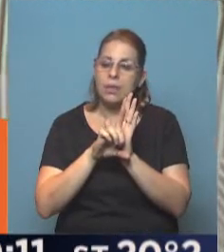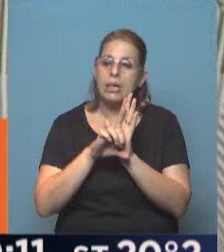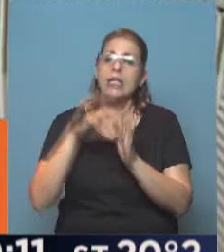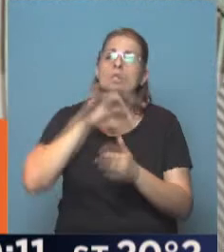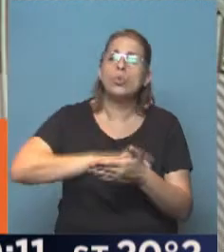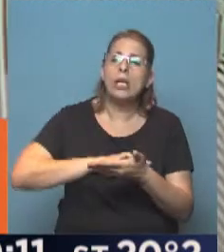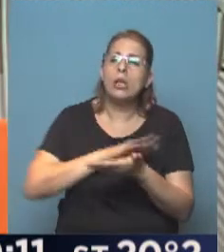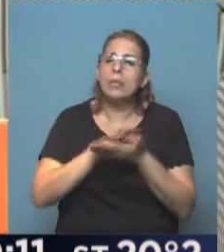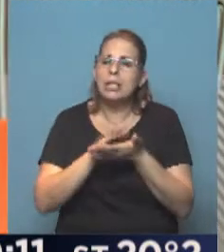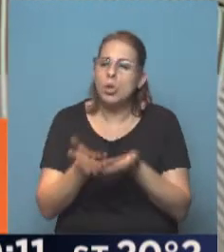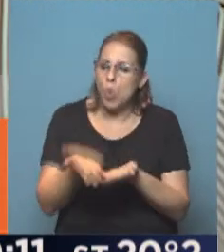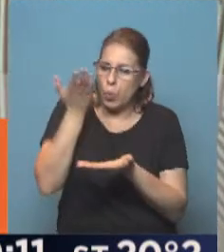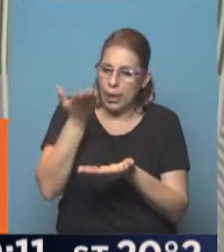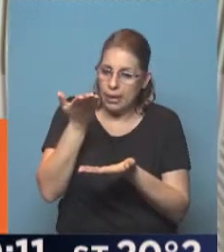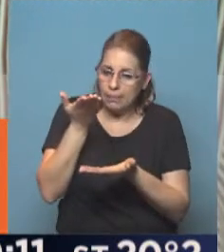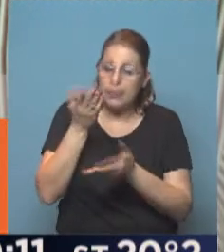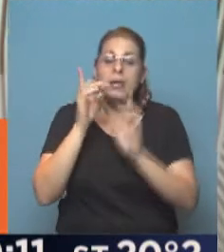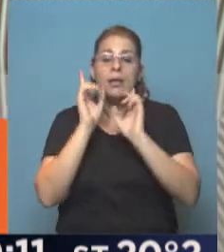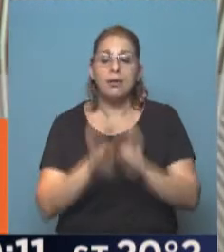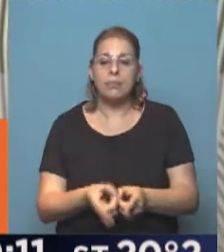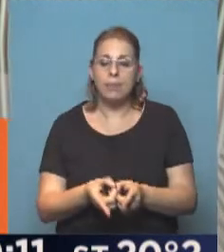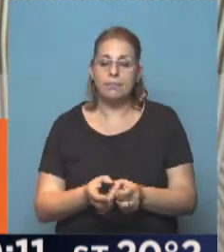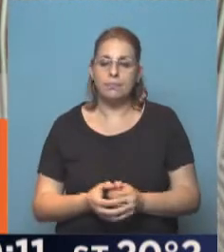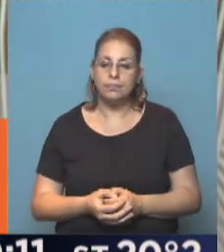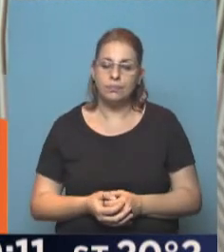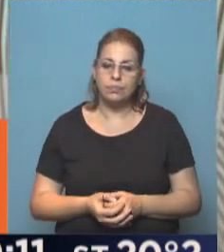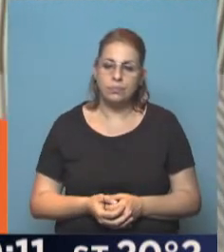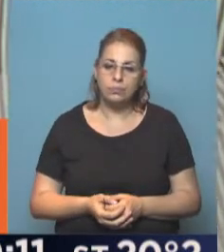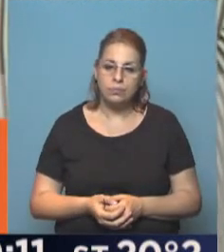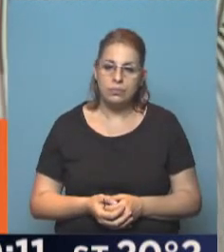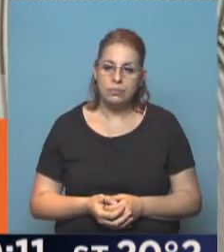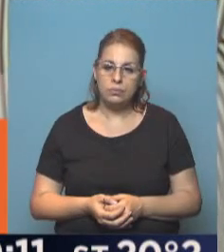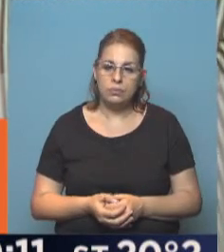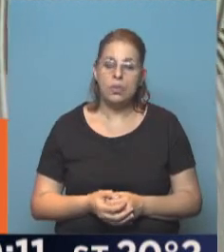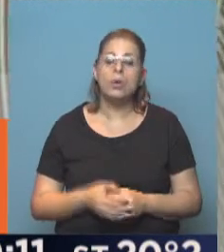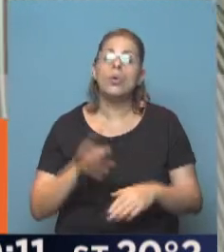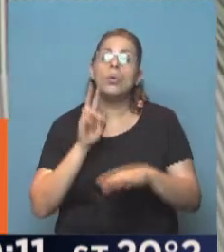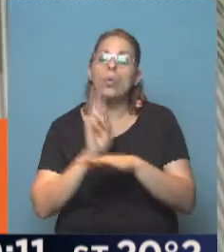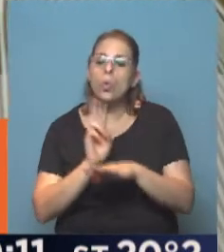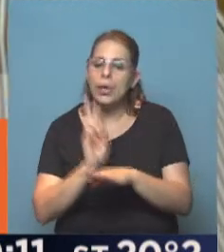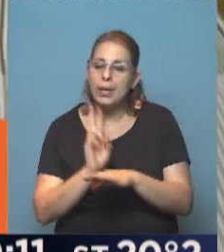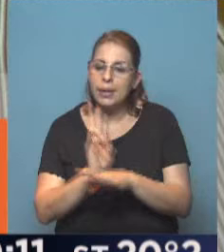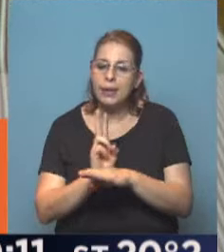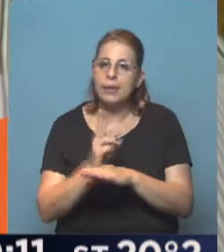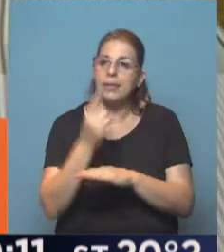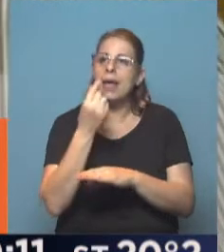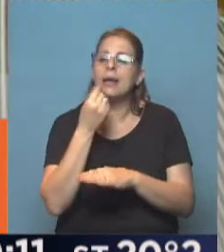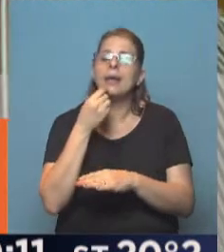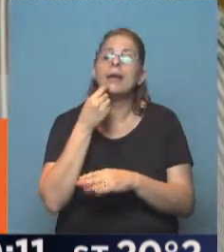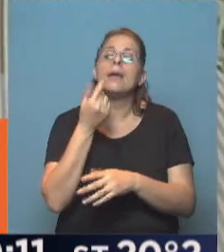no imponible y también que cuide en términos de